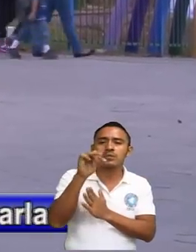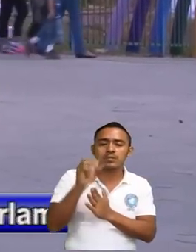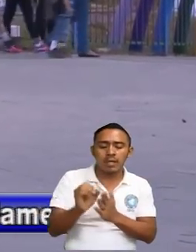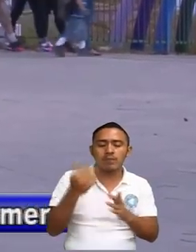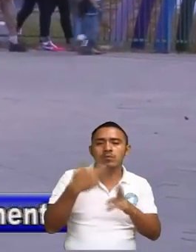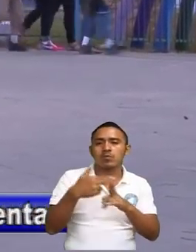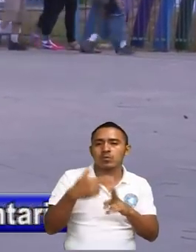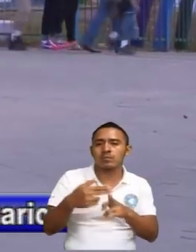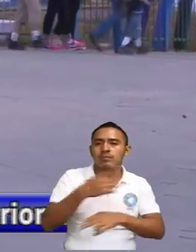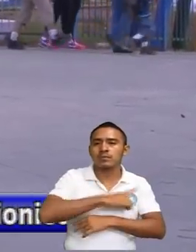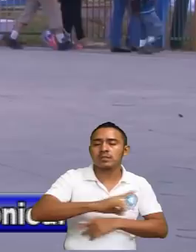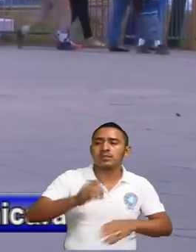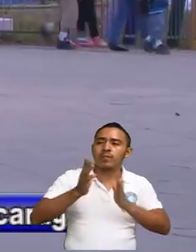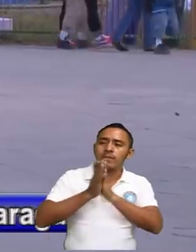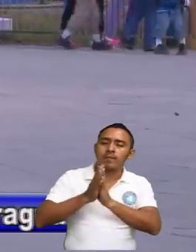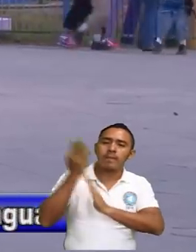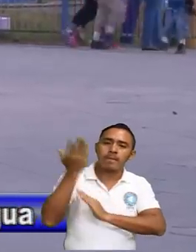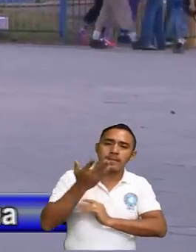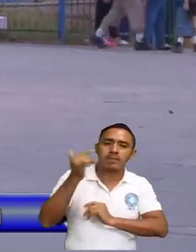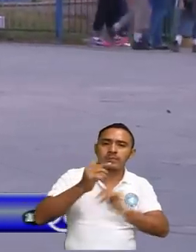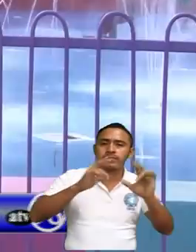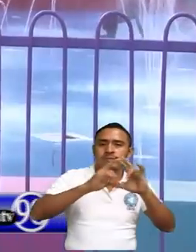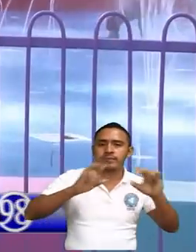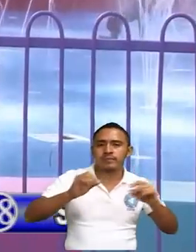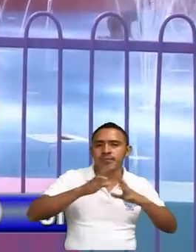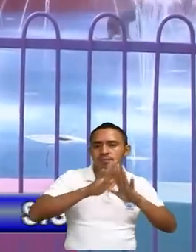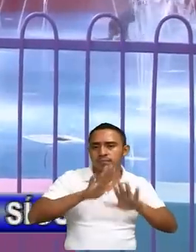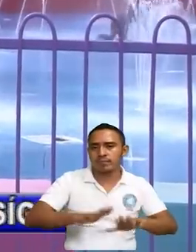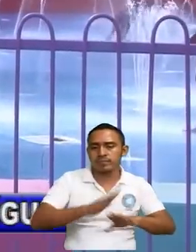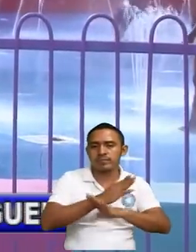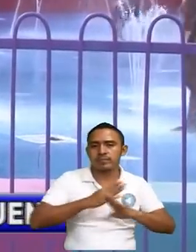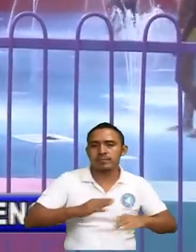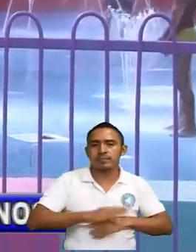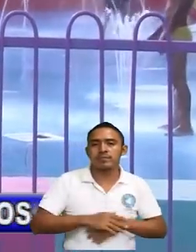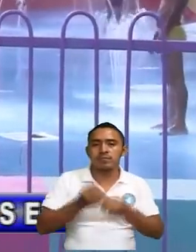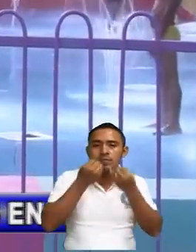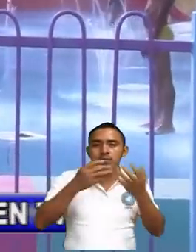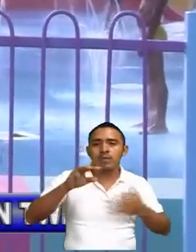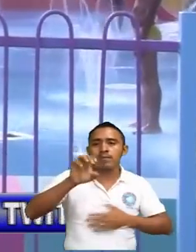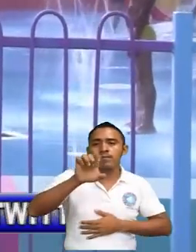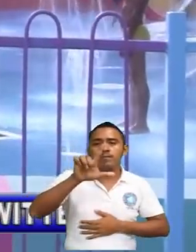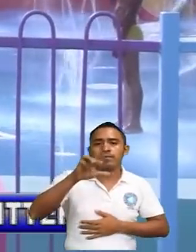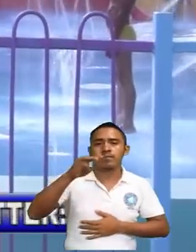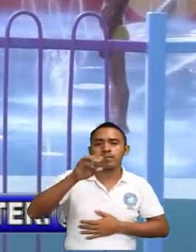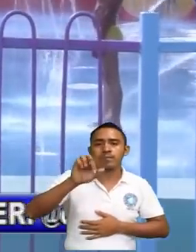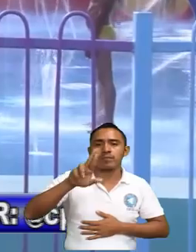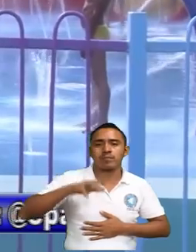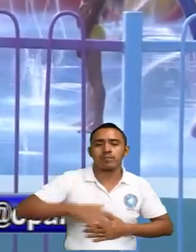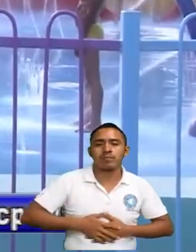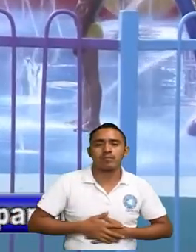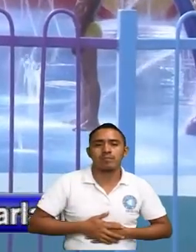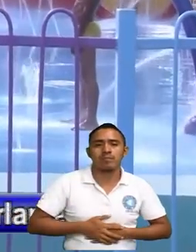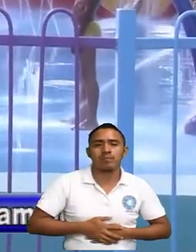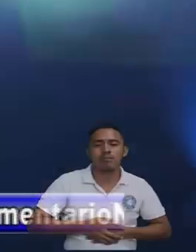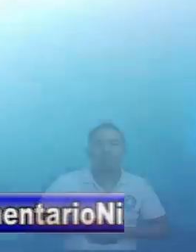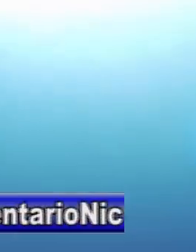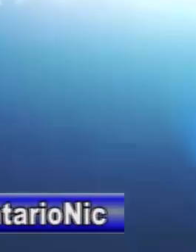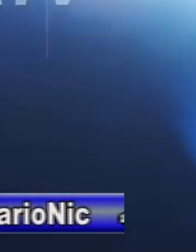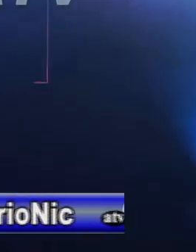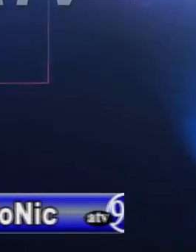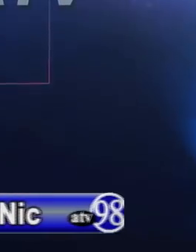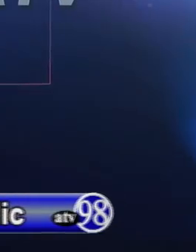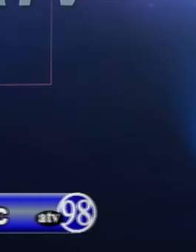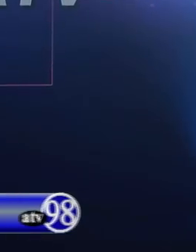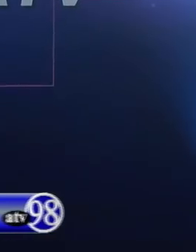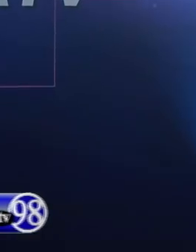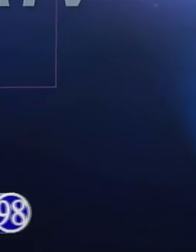de Dios y pidió por la paz en nuestro territorio. Para el canal parlamentario les informó Elmer Marcia.